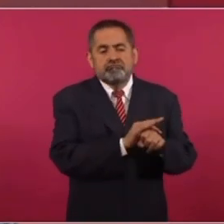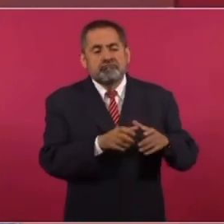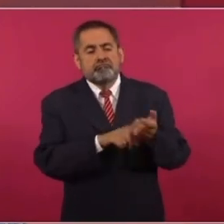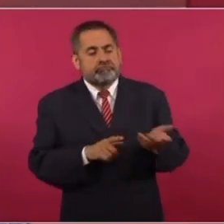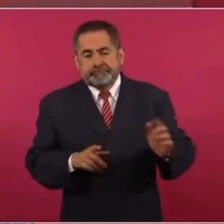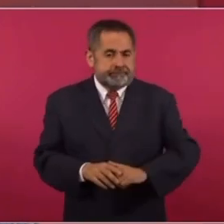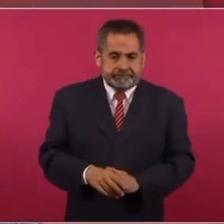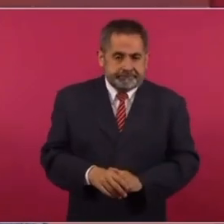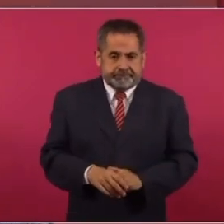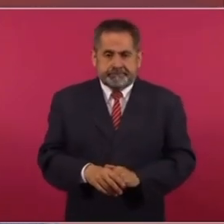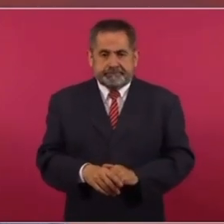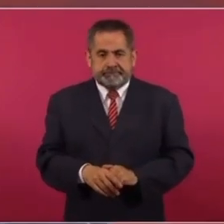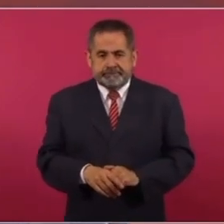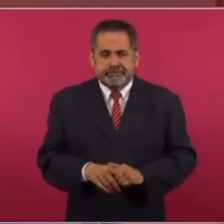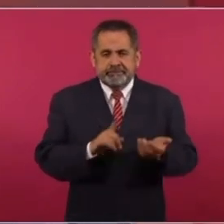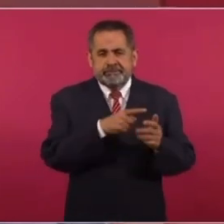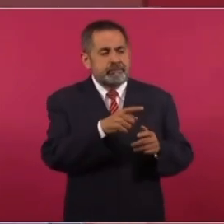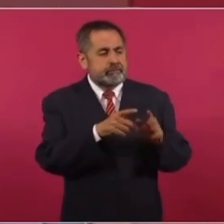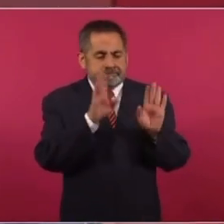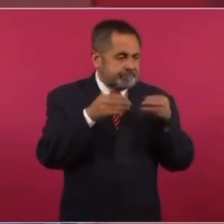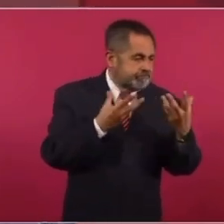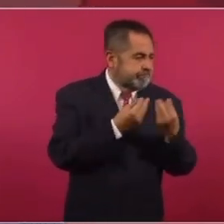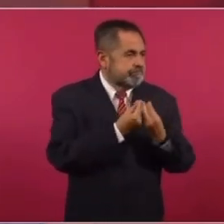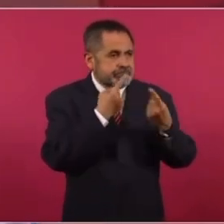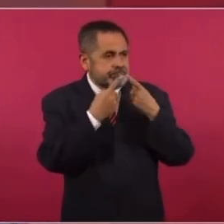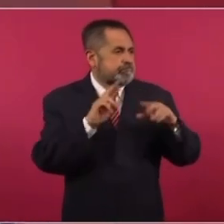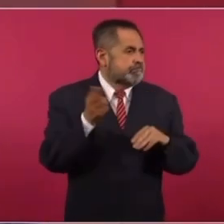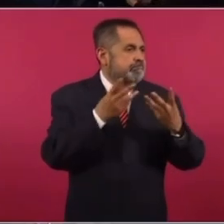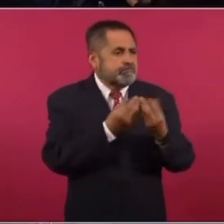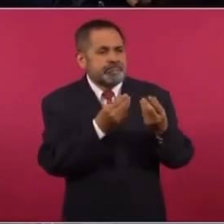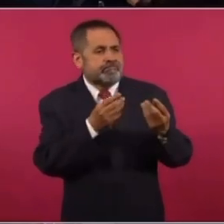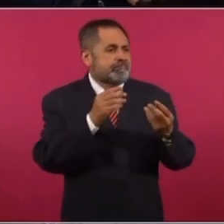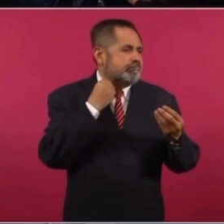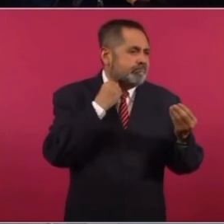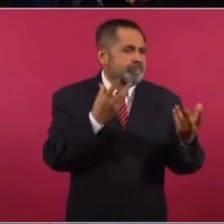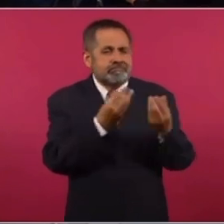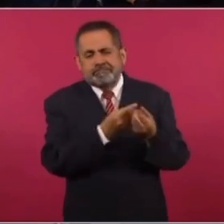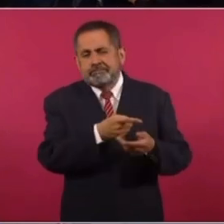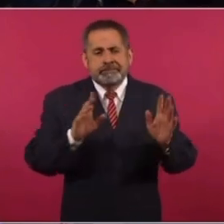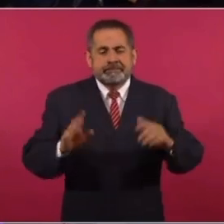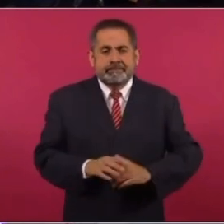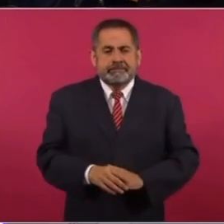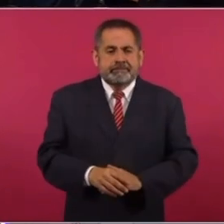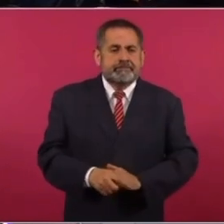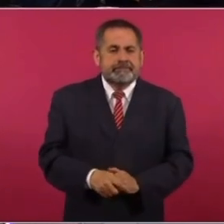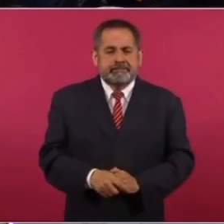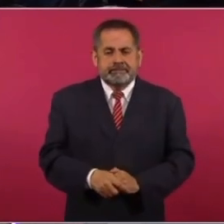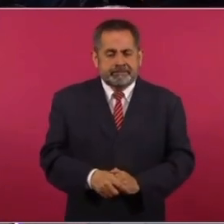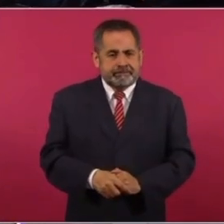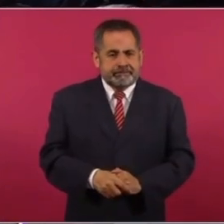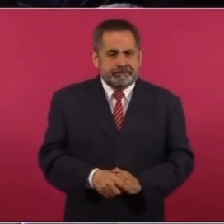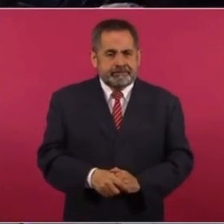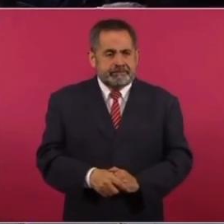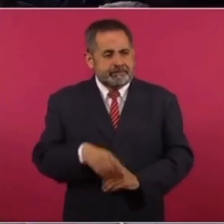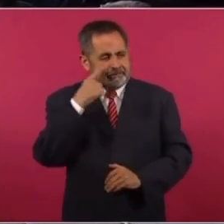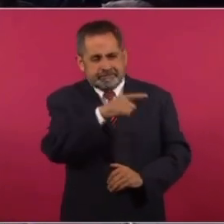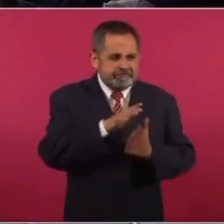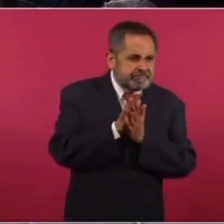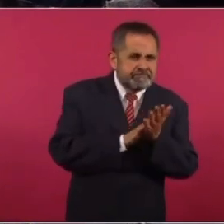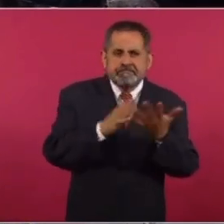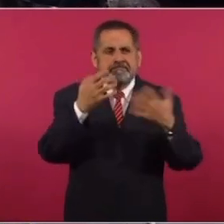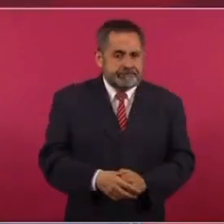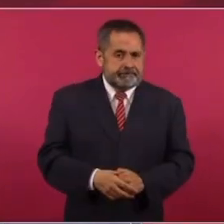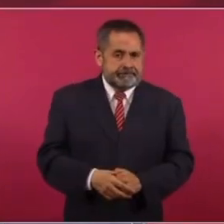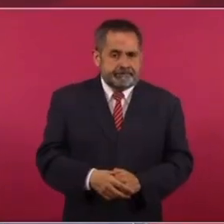creados. Su mundo es el de los abogados, los fiscalistas, los lobistas de